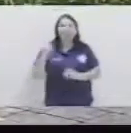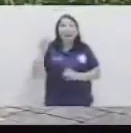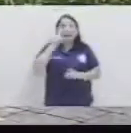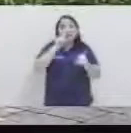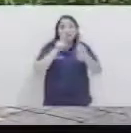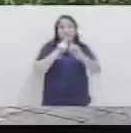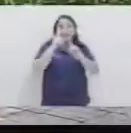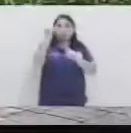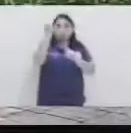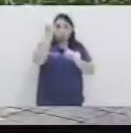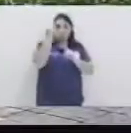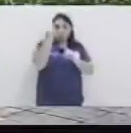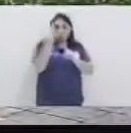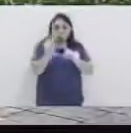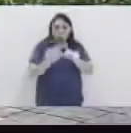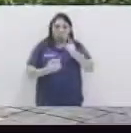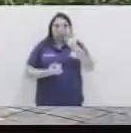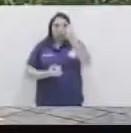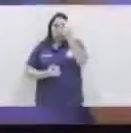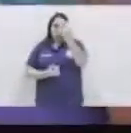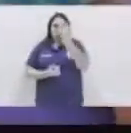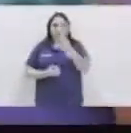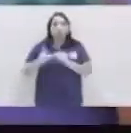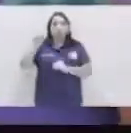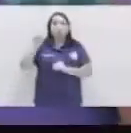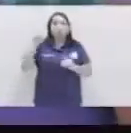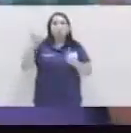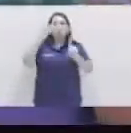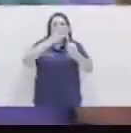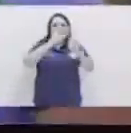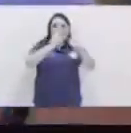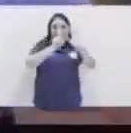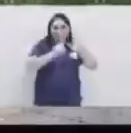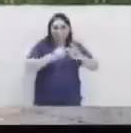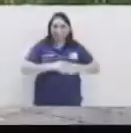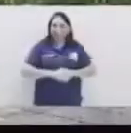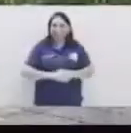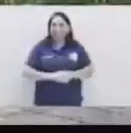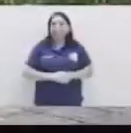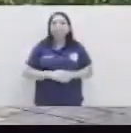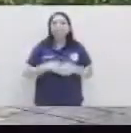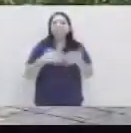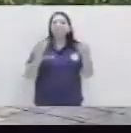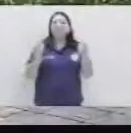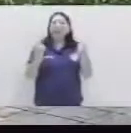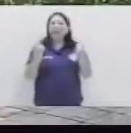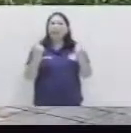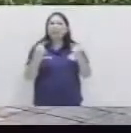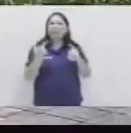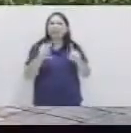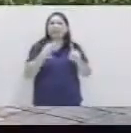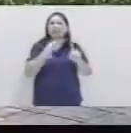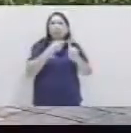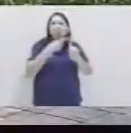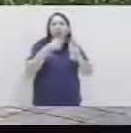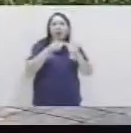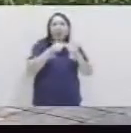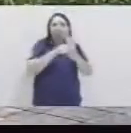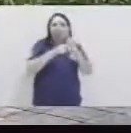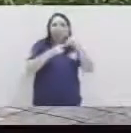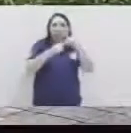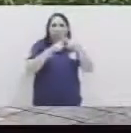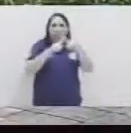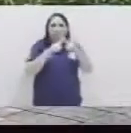numerado del 1 al 6. ¿Qué voy a hacer? Voy a hacer una operación de matemáticas. Entonces, vamos a